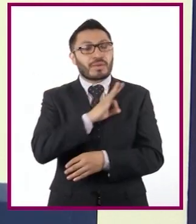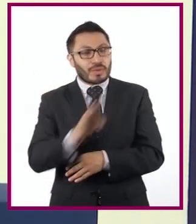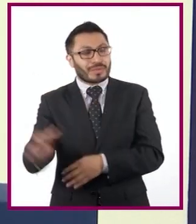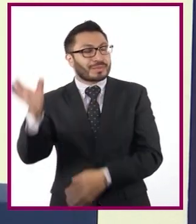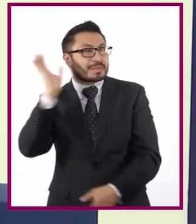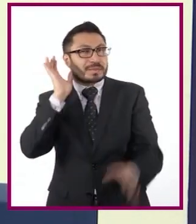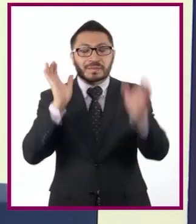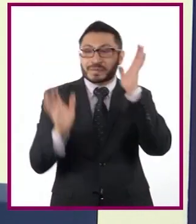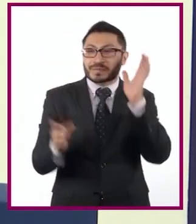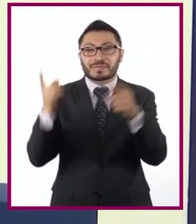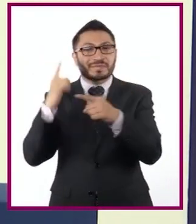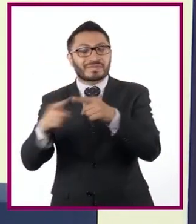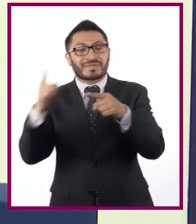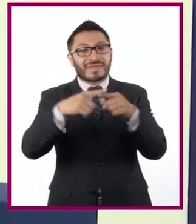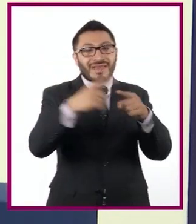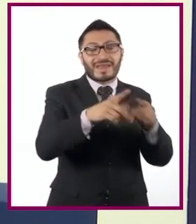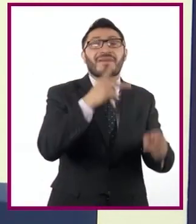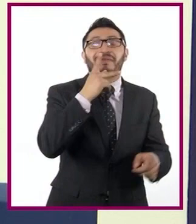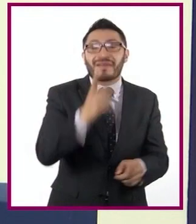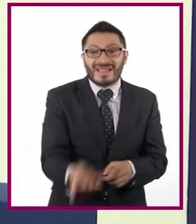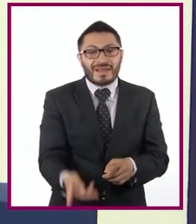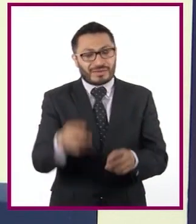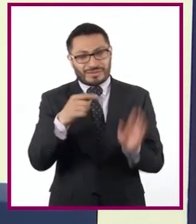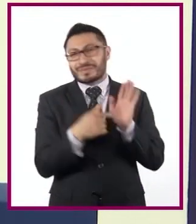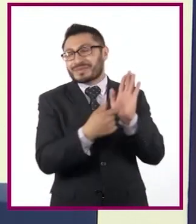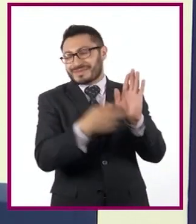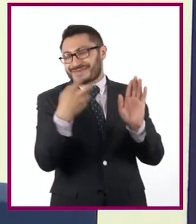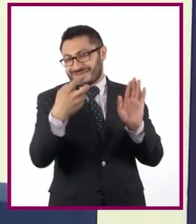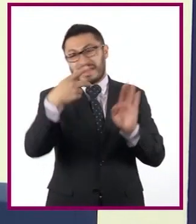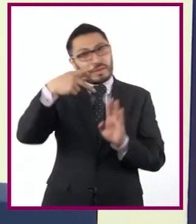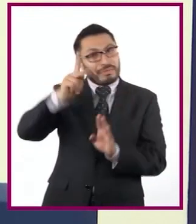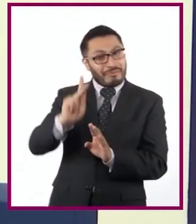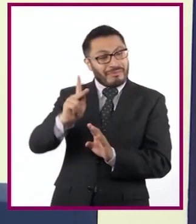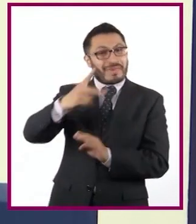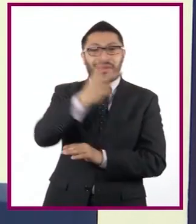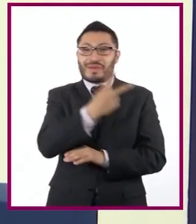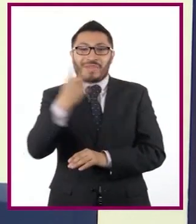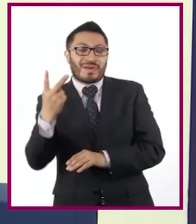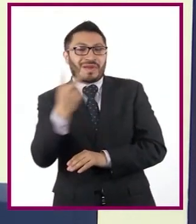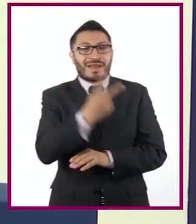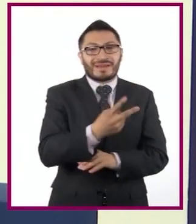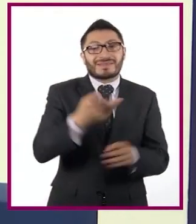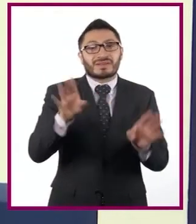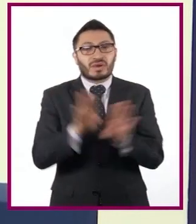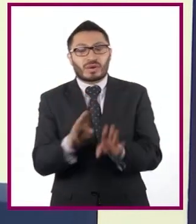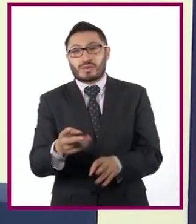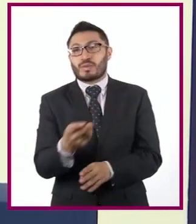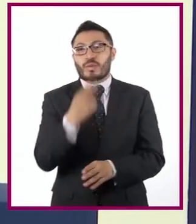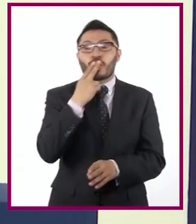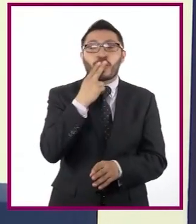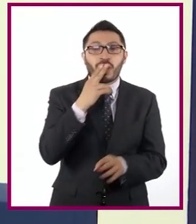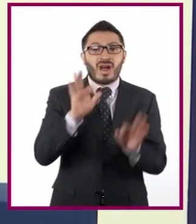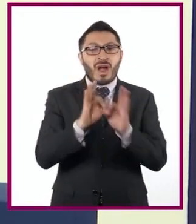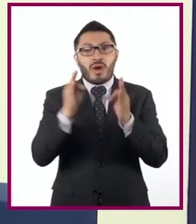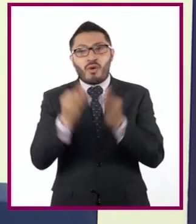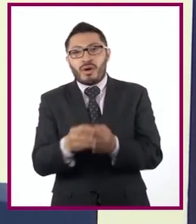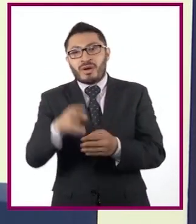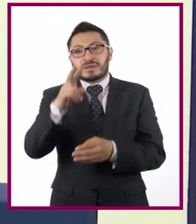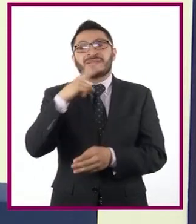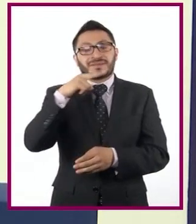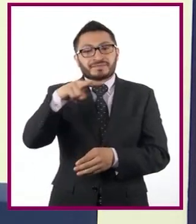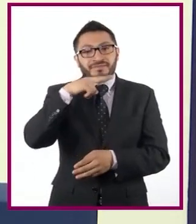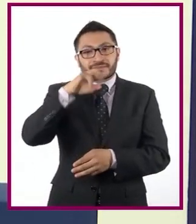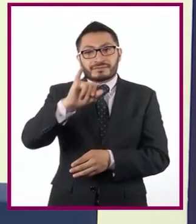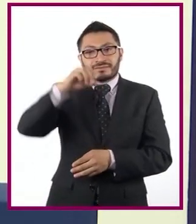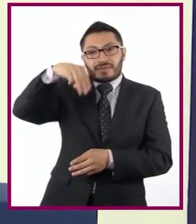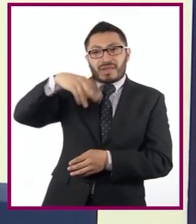tales variaciones en palabras como las de la imagen, aunque ambos están usando una forma verbal en imperativo. El cambio